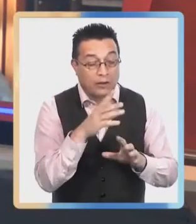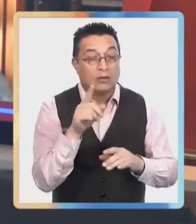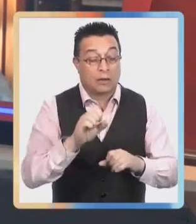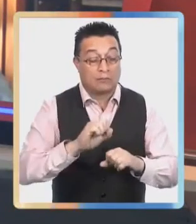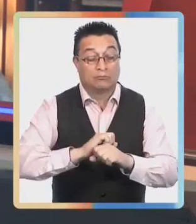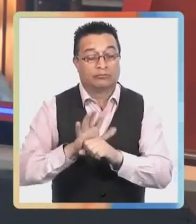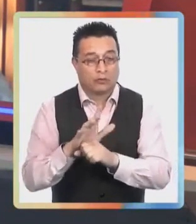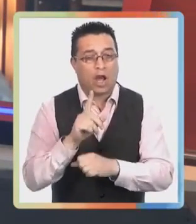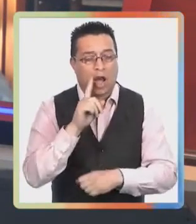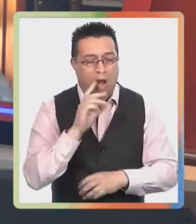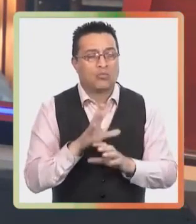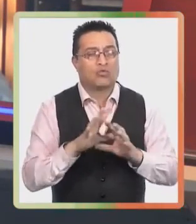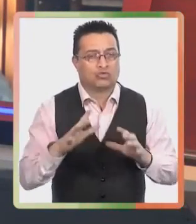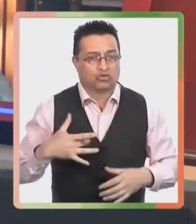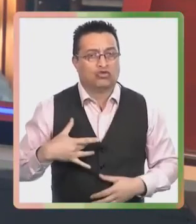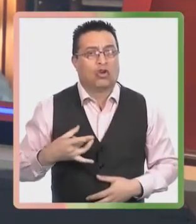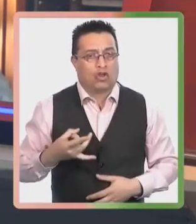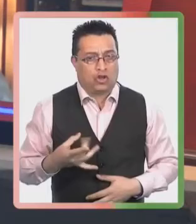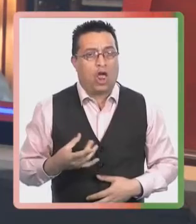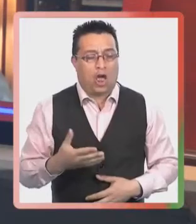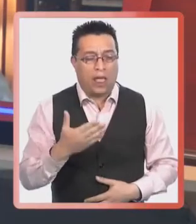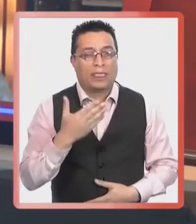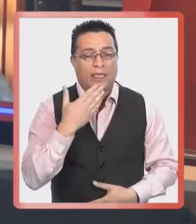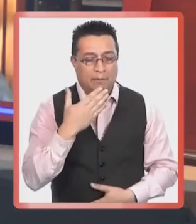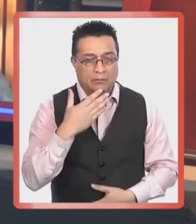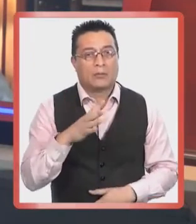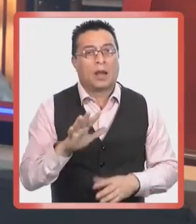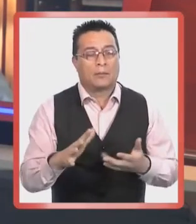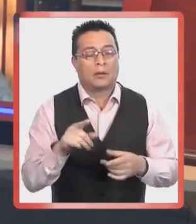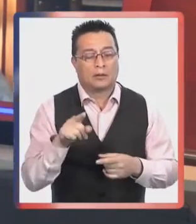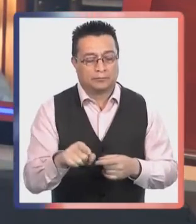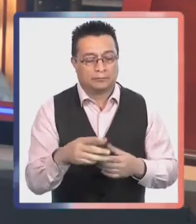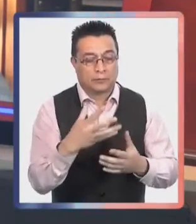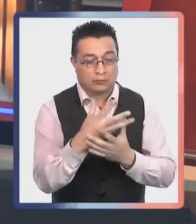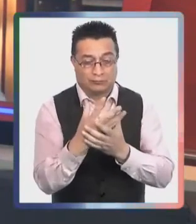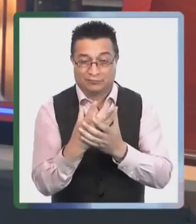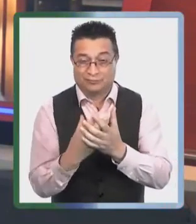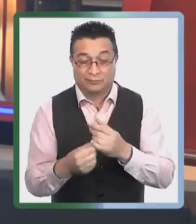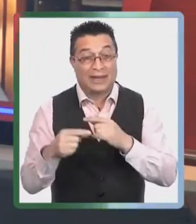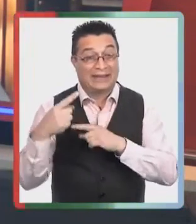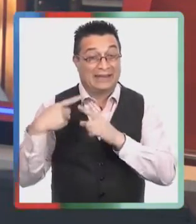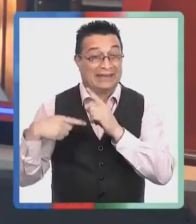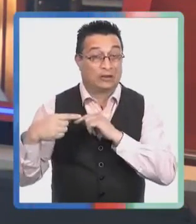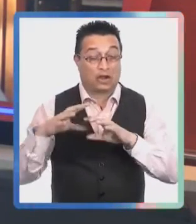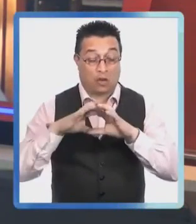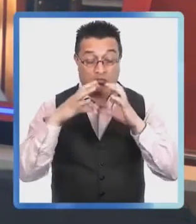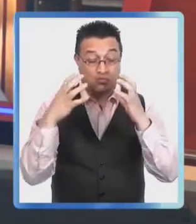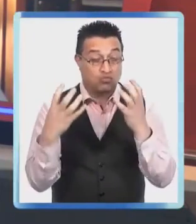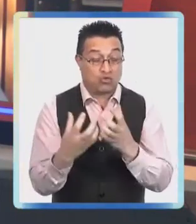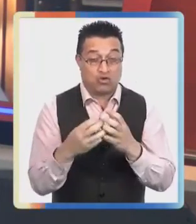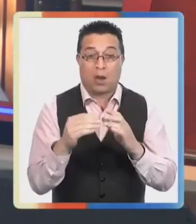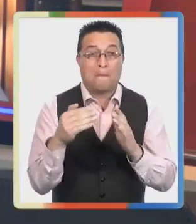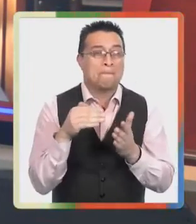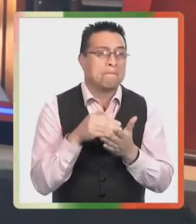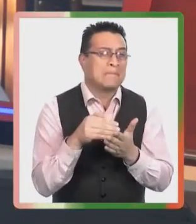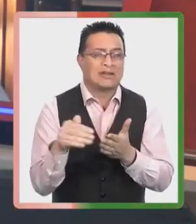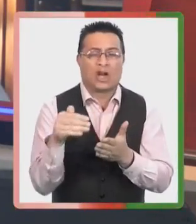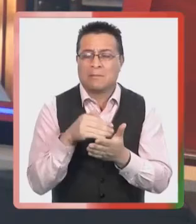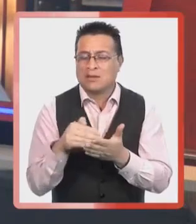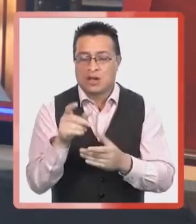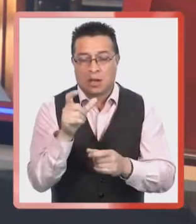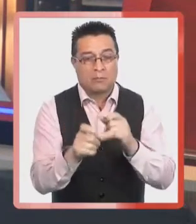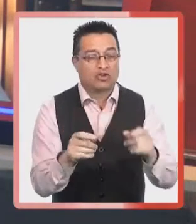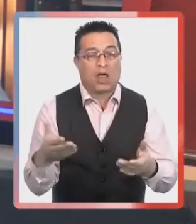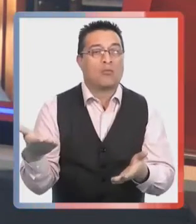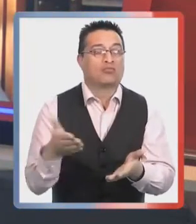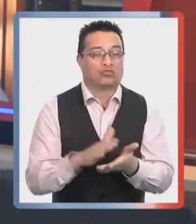esta pandemia nos deja mucho dolor también. Muy probablemente vamos a salir de este episodio tan negro de la historia del mundo con millones y millones